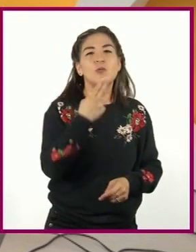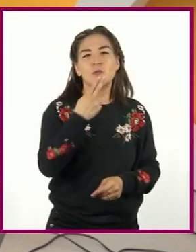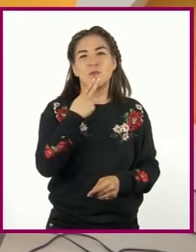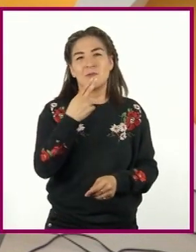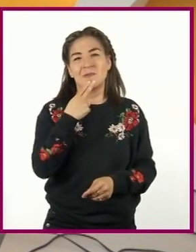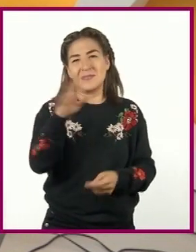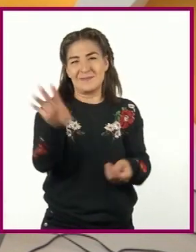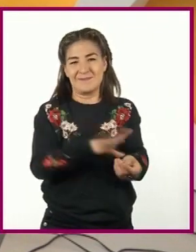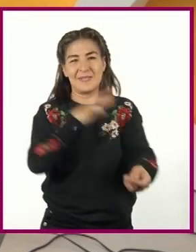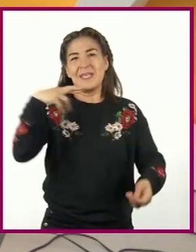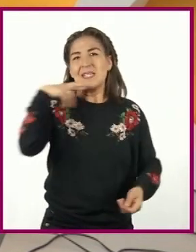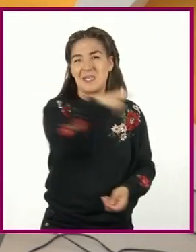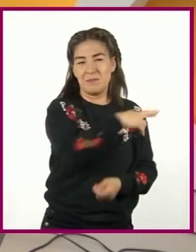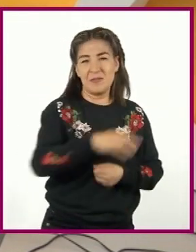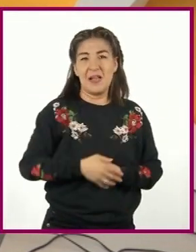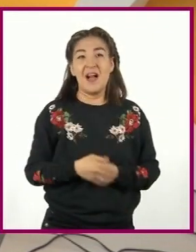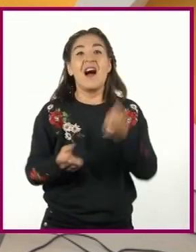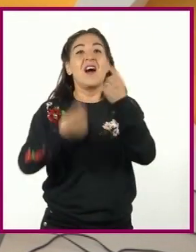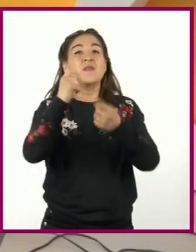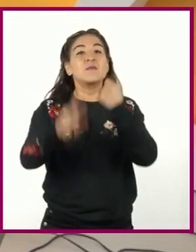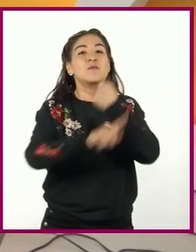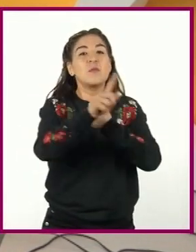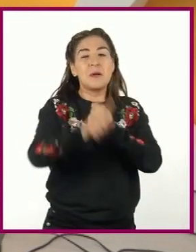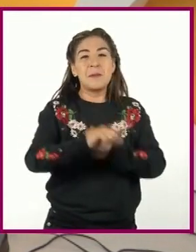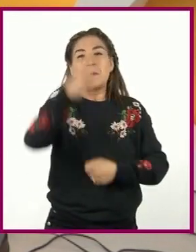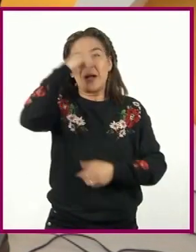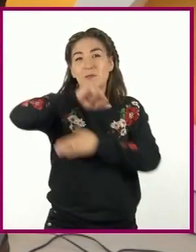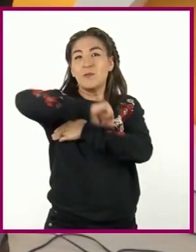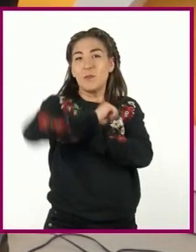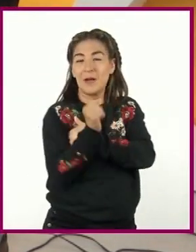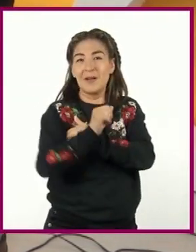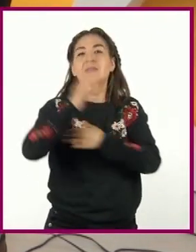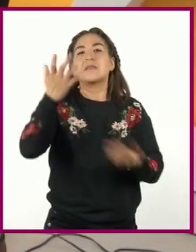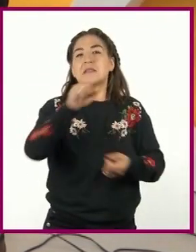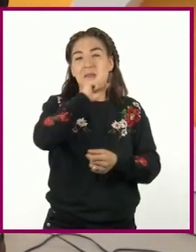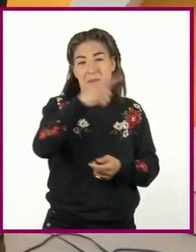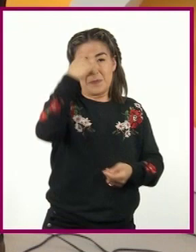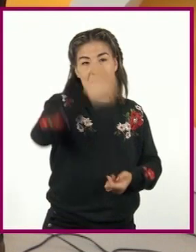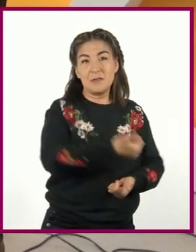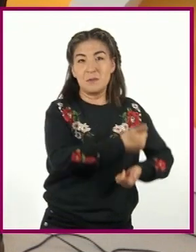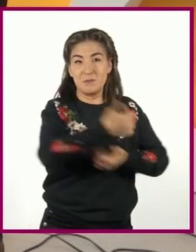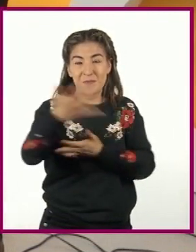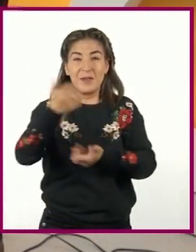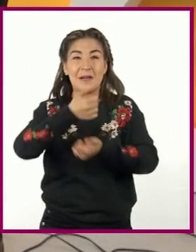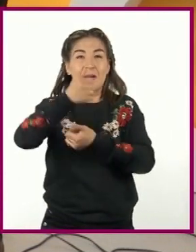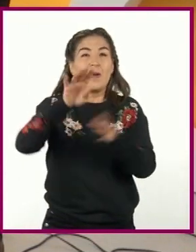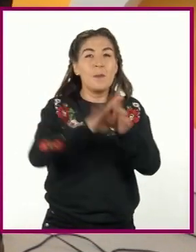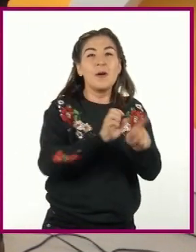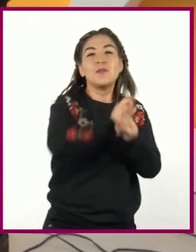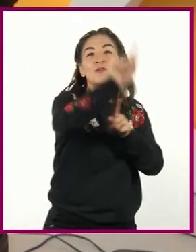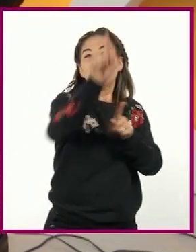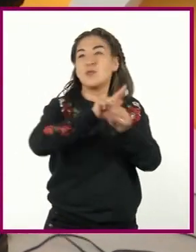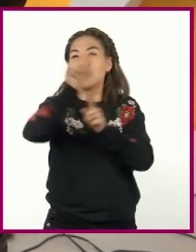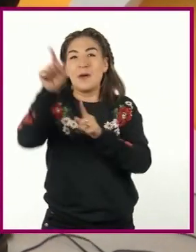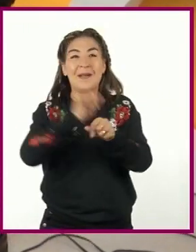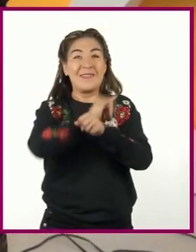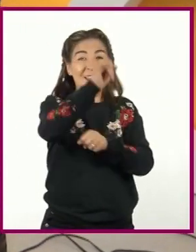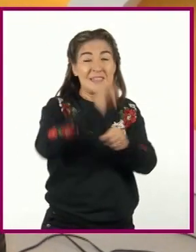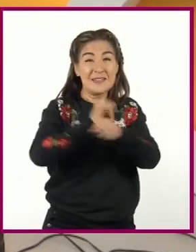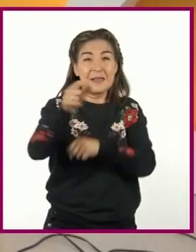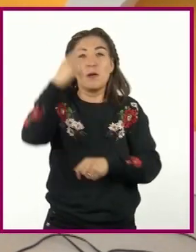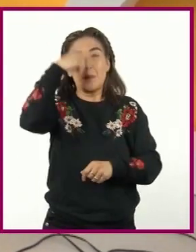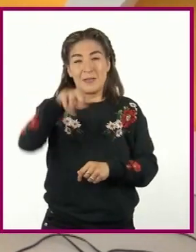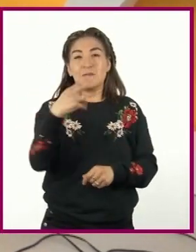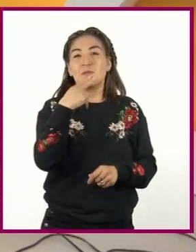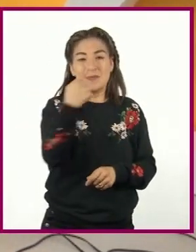eléctrica. Los problemas que tiene la electricidad para su almacenamiento y transporte a largas distancias y para la autonomía de los